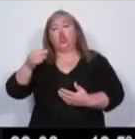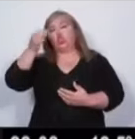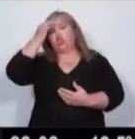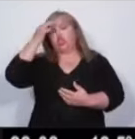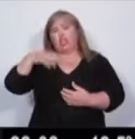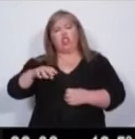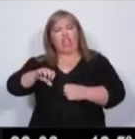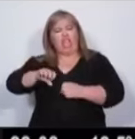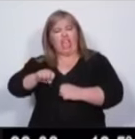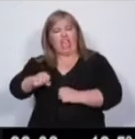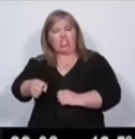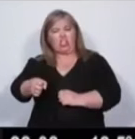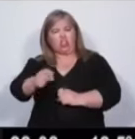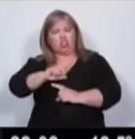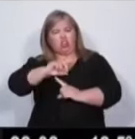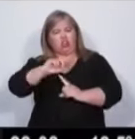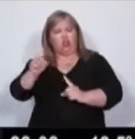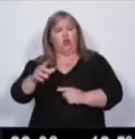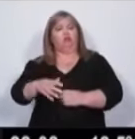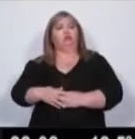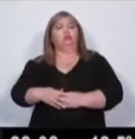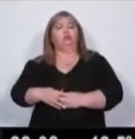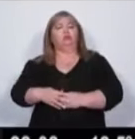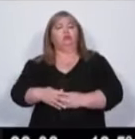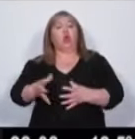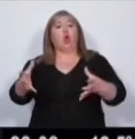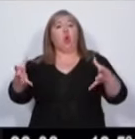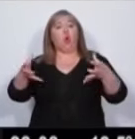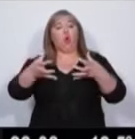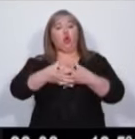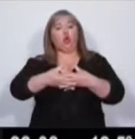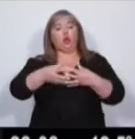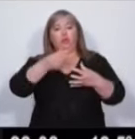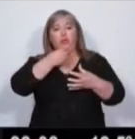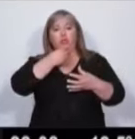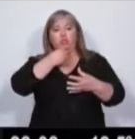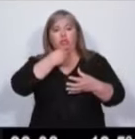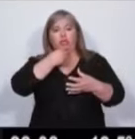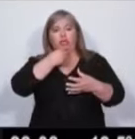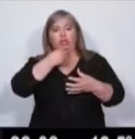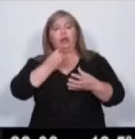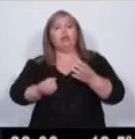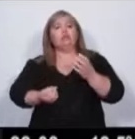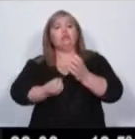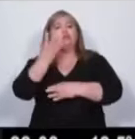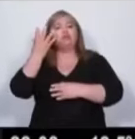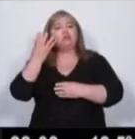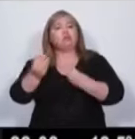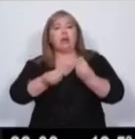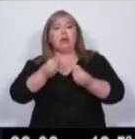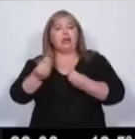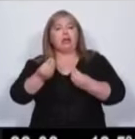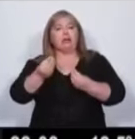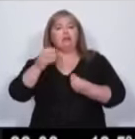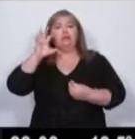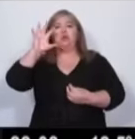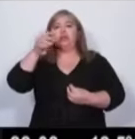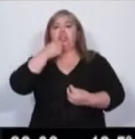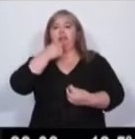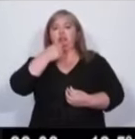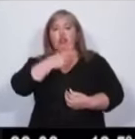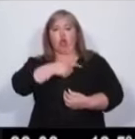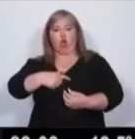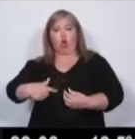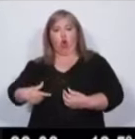no. Creamos la Unión Mendocina para gobernar la provincia de Mendoza. Vamos a encender todos los motores de